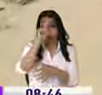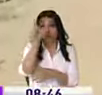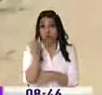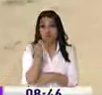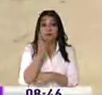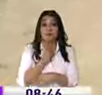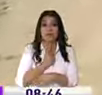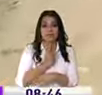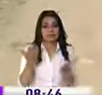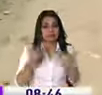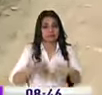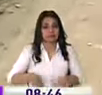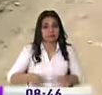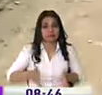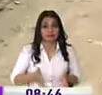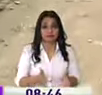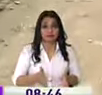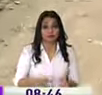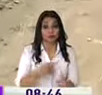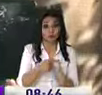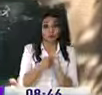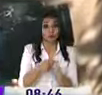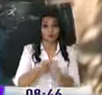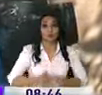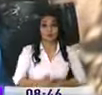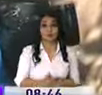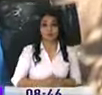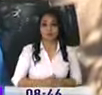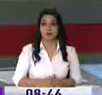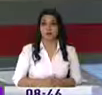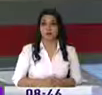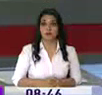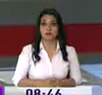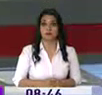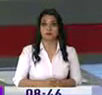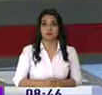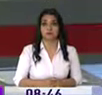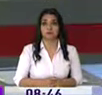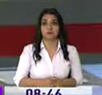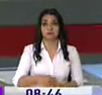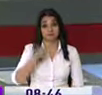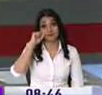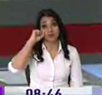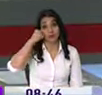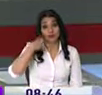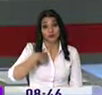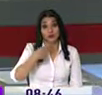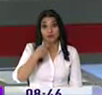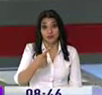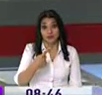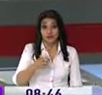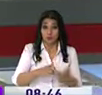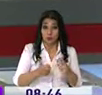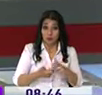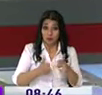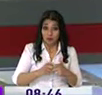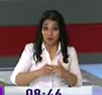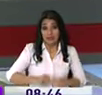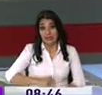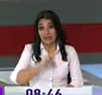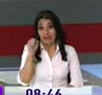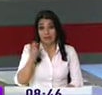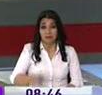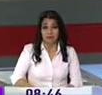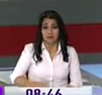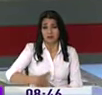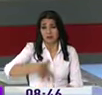en funeral. En Quito informó Iván Casamén. ¿Se acuerdan cuando yo digo que nos gana la violencia? Eso es violencia, la ira, la